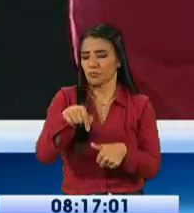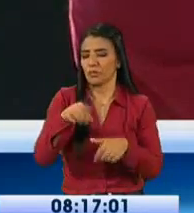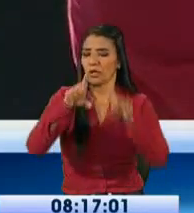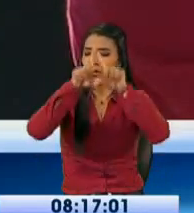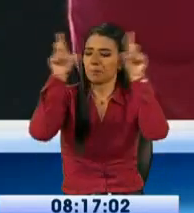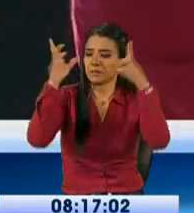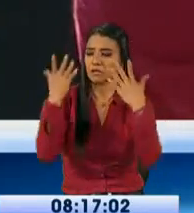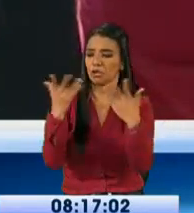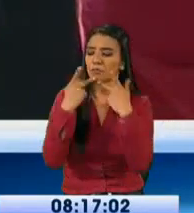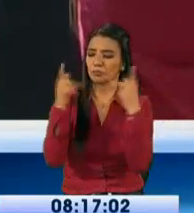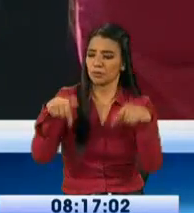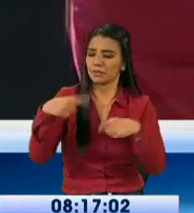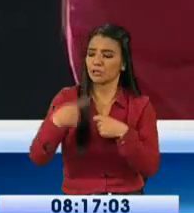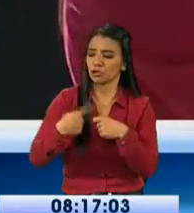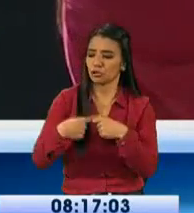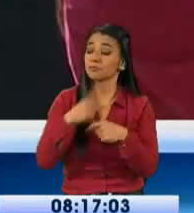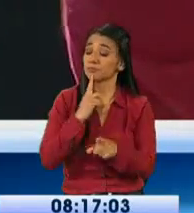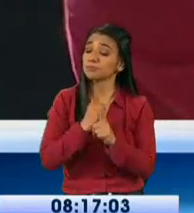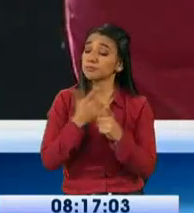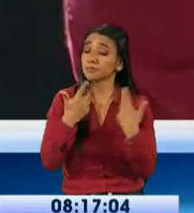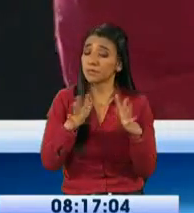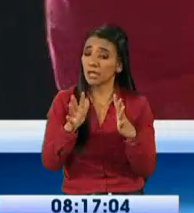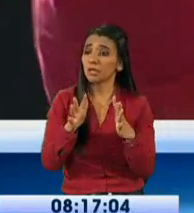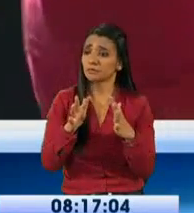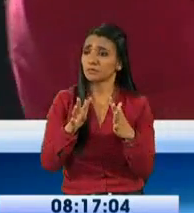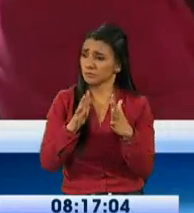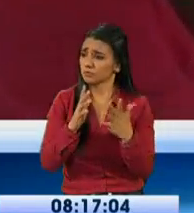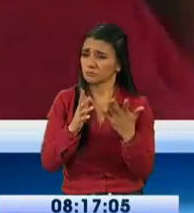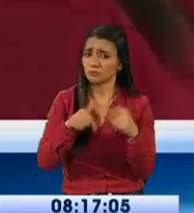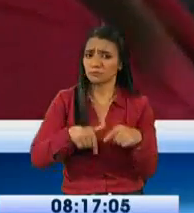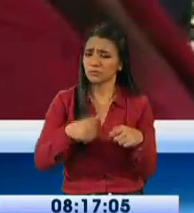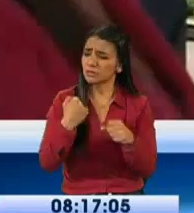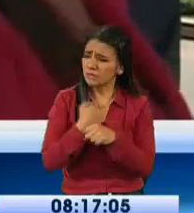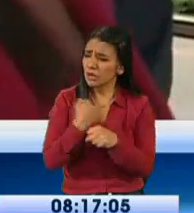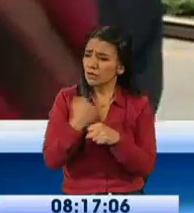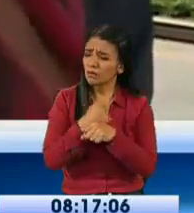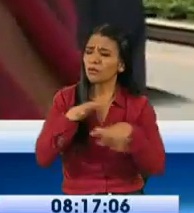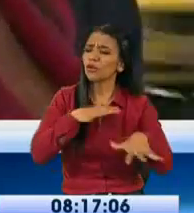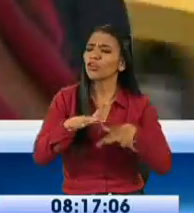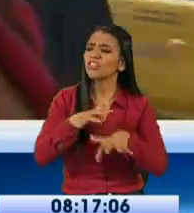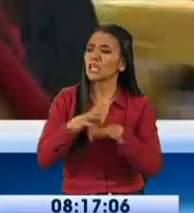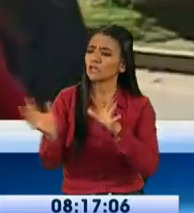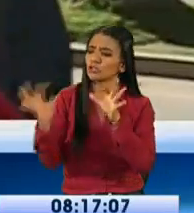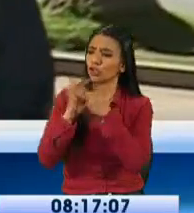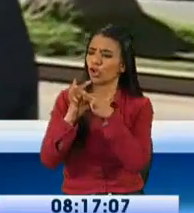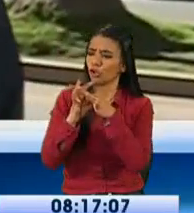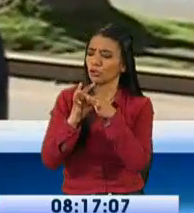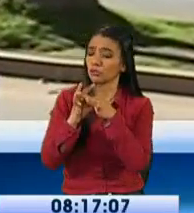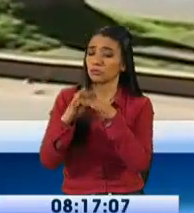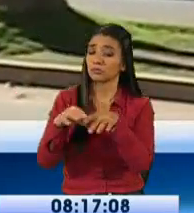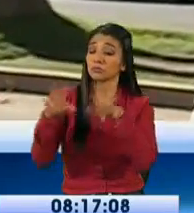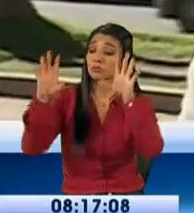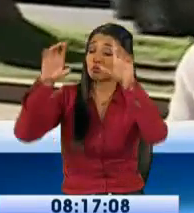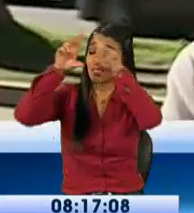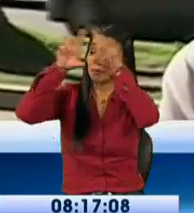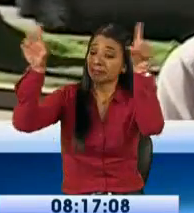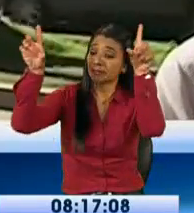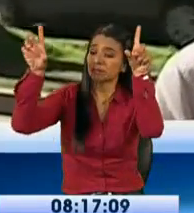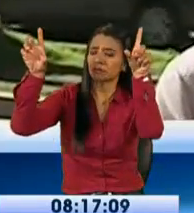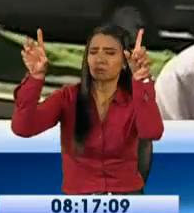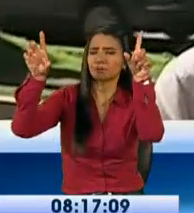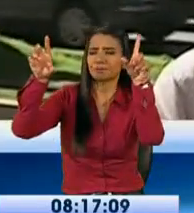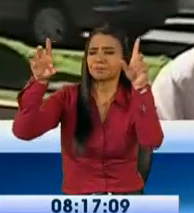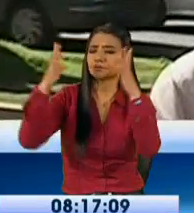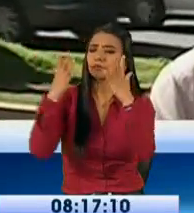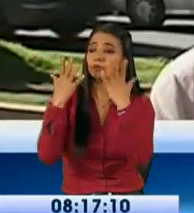empresa de obras públicas de Quito. Efectivamente, nosotros tenemos que resaltar que estos trabajos son coordinados. Al ser la EMOB la responsable del mantenimiento y